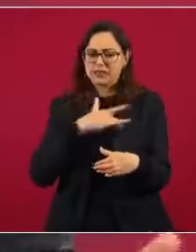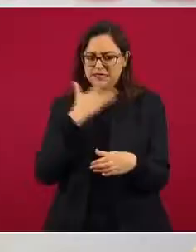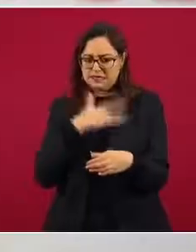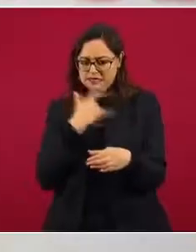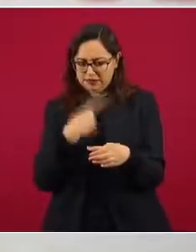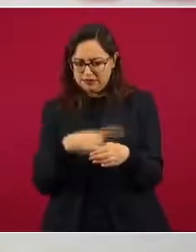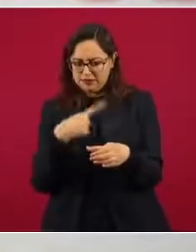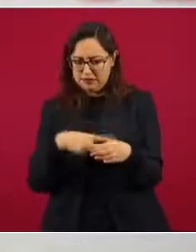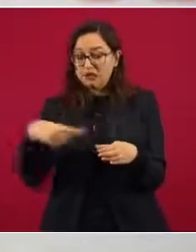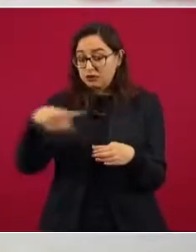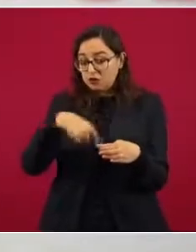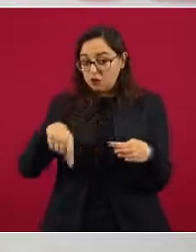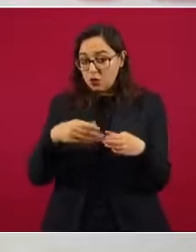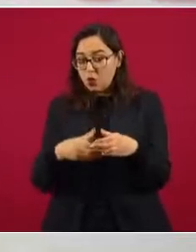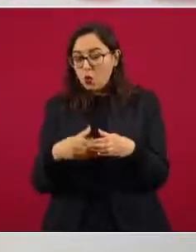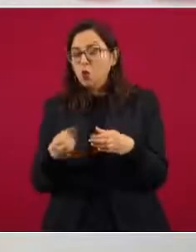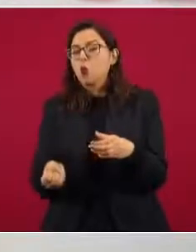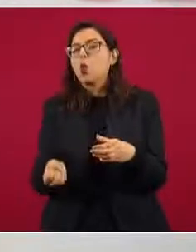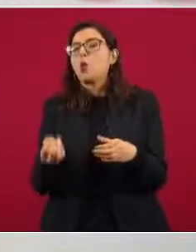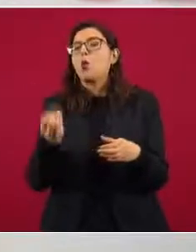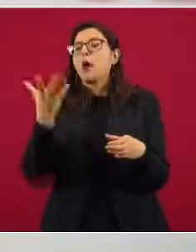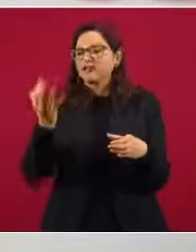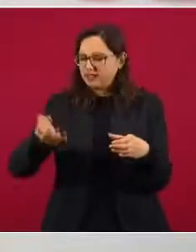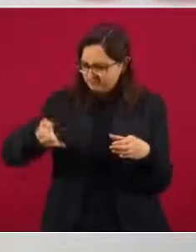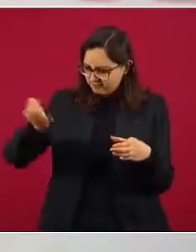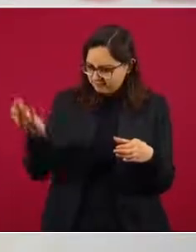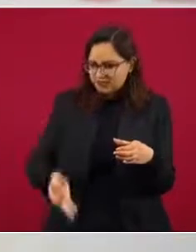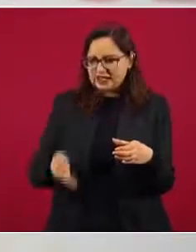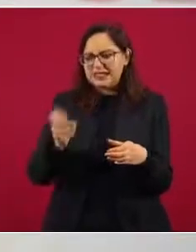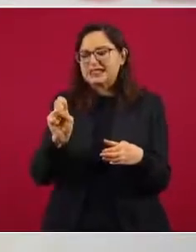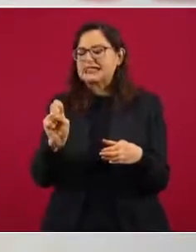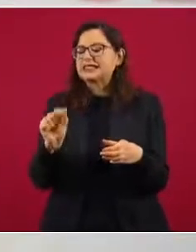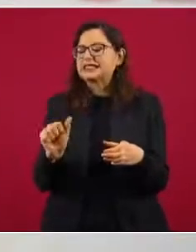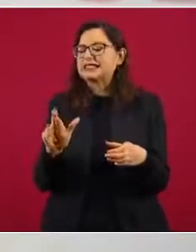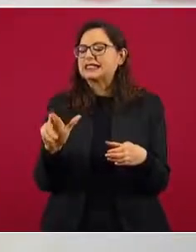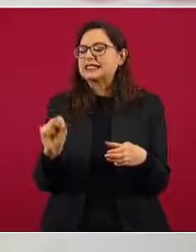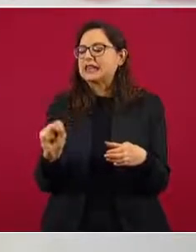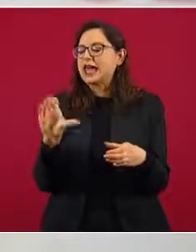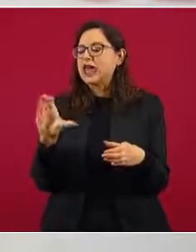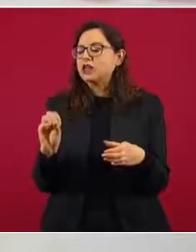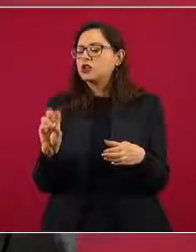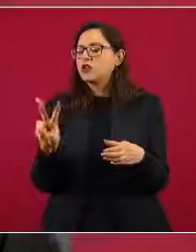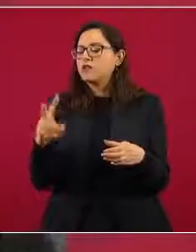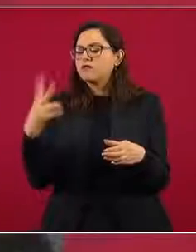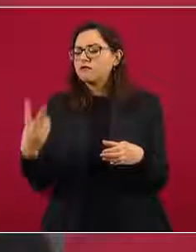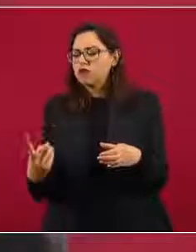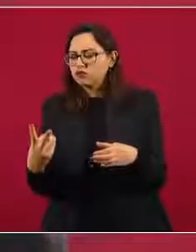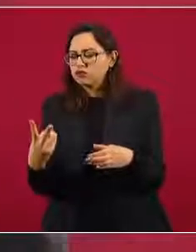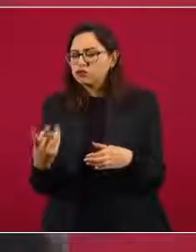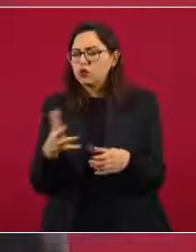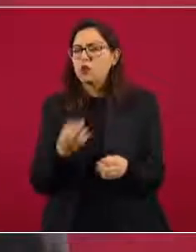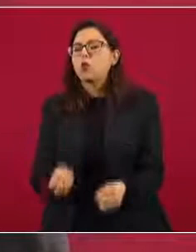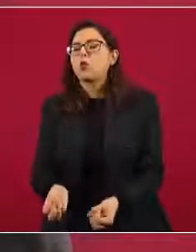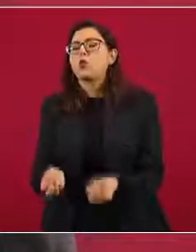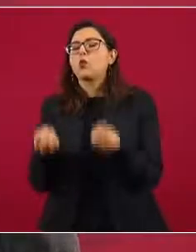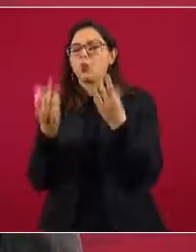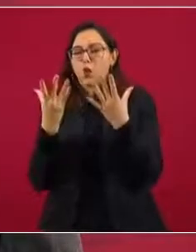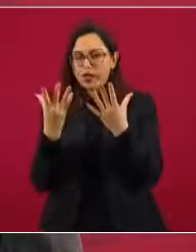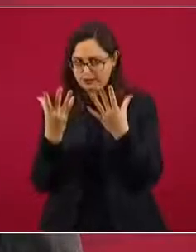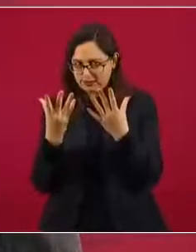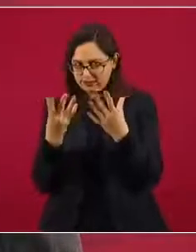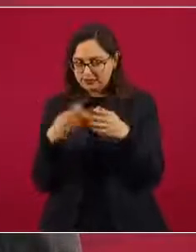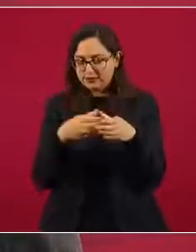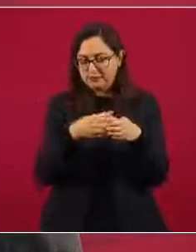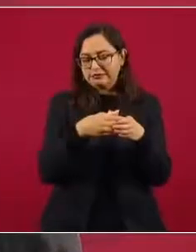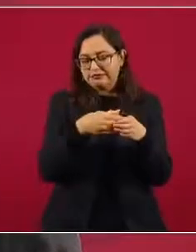cuántas resultan positivas al virus SARS-CoV-2 con las distintas pruebas que se usan para este propósito. Recordar que